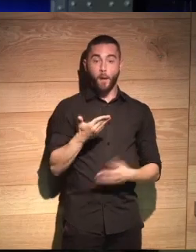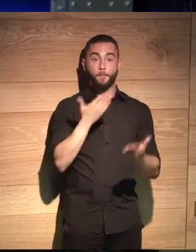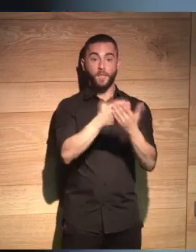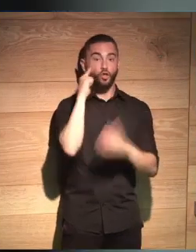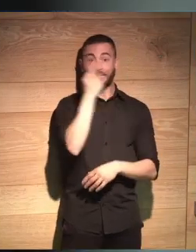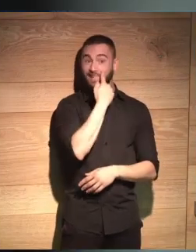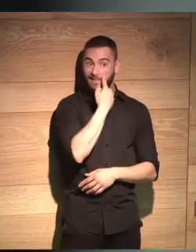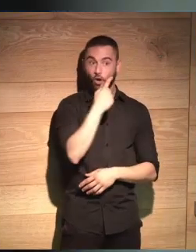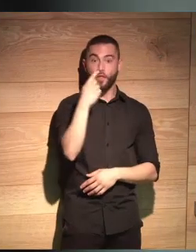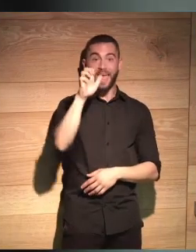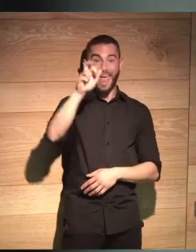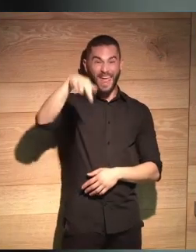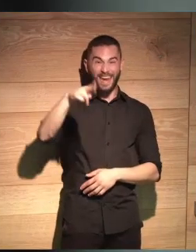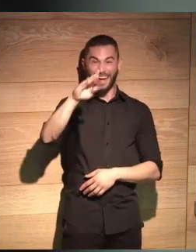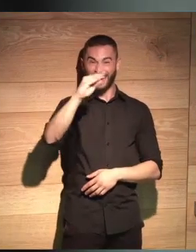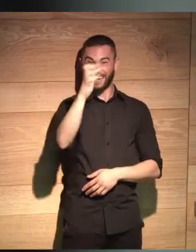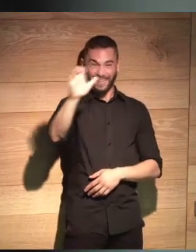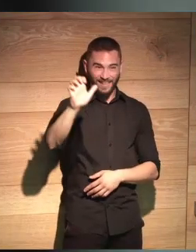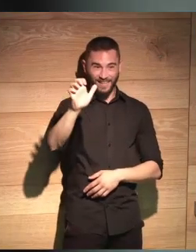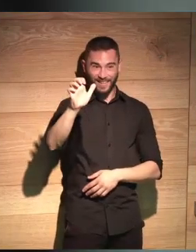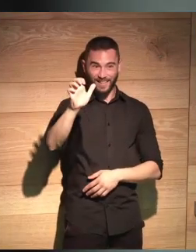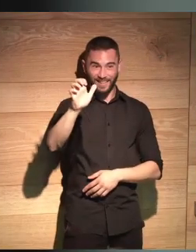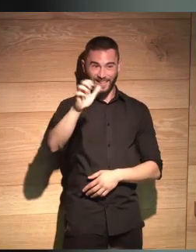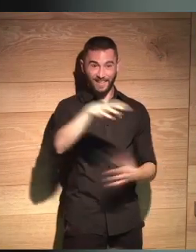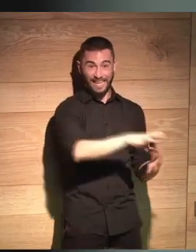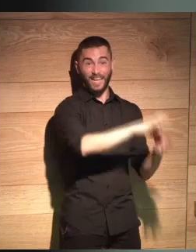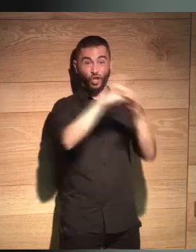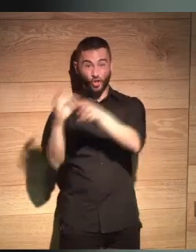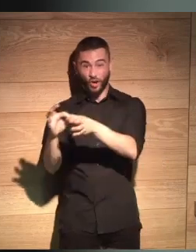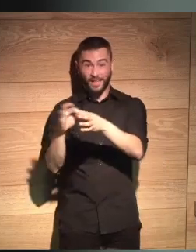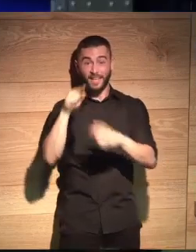testigo de Enrique y que nos ayudes a sobrevivir a este mundo.